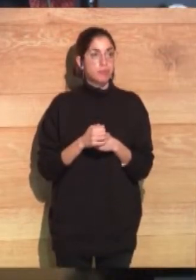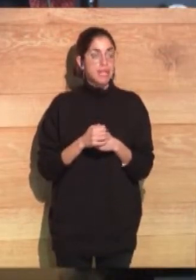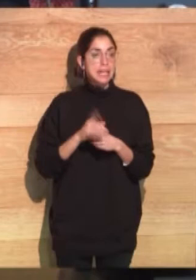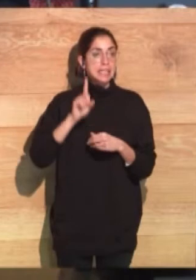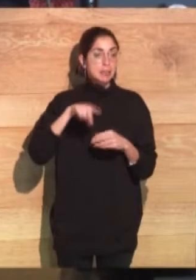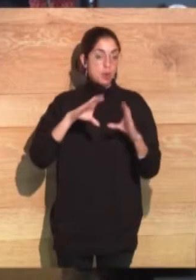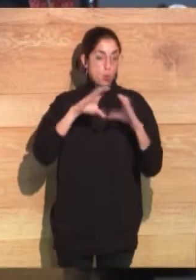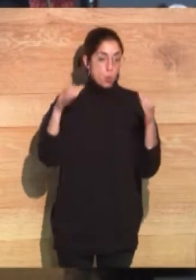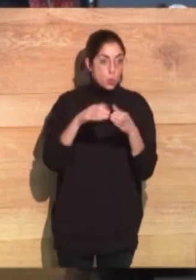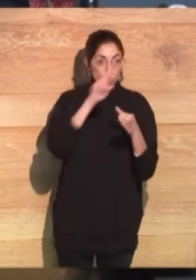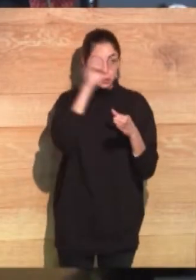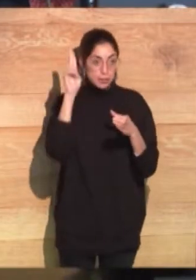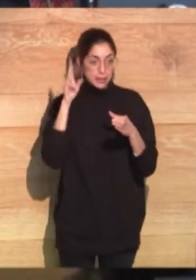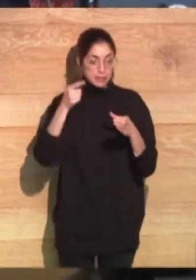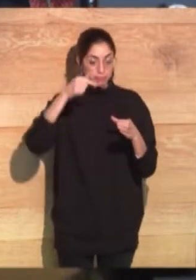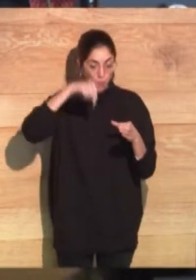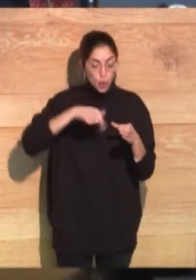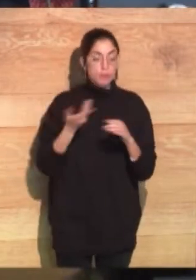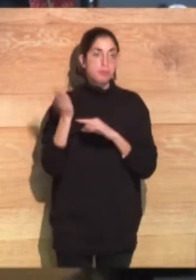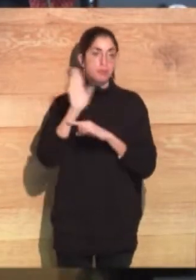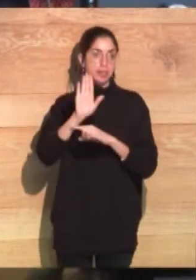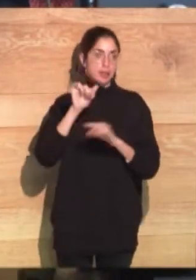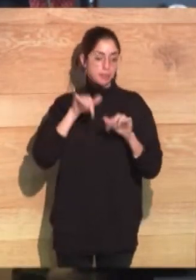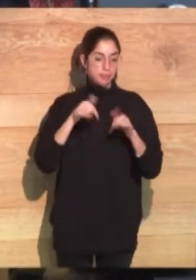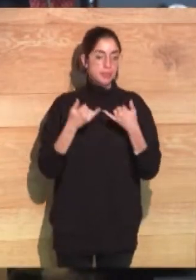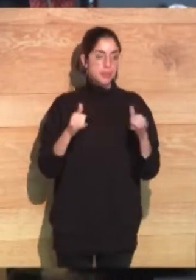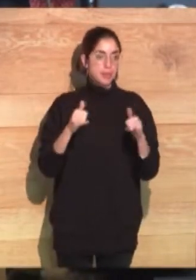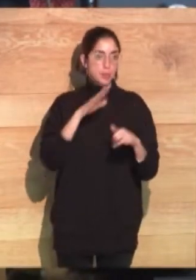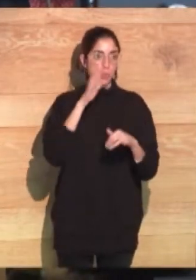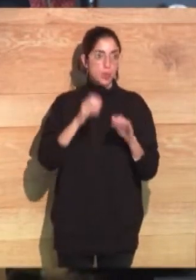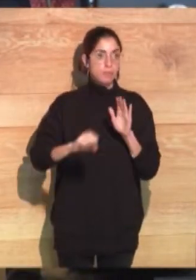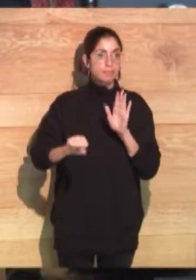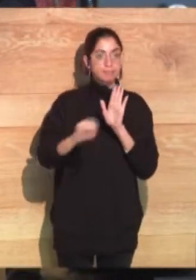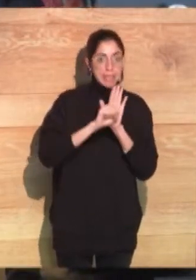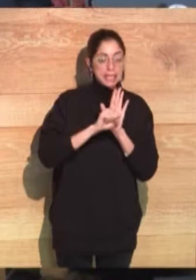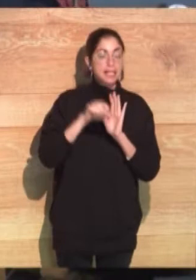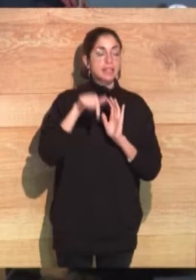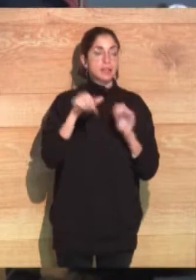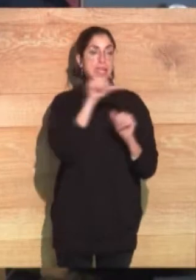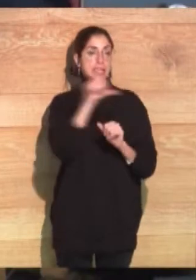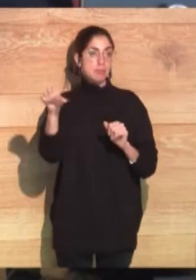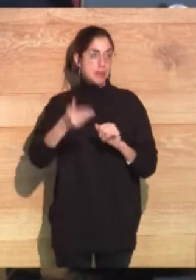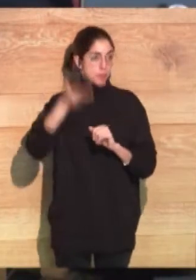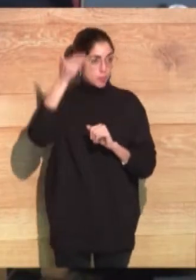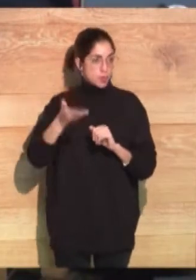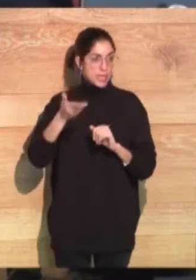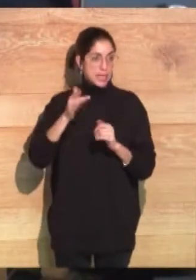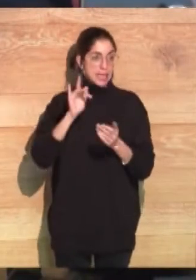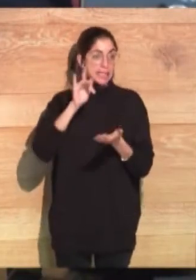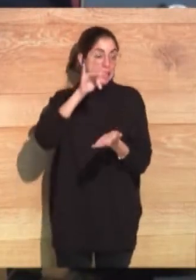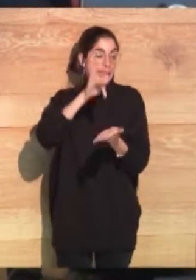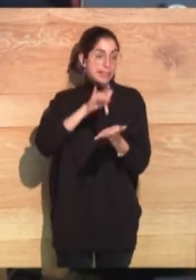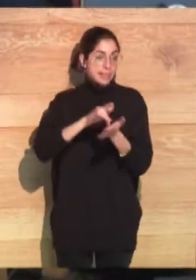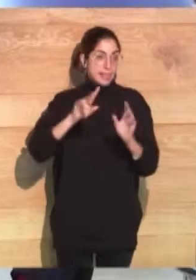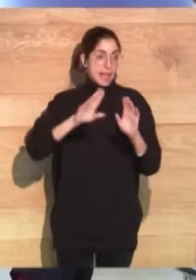Madrid presentamos este evento que para nosotros se enmarca dentro de una semana muy relevante, donde está el Día Internacional de la